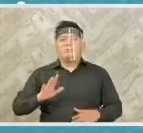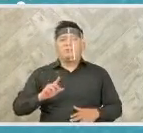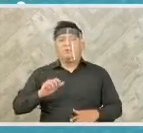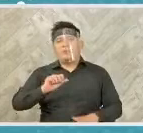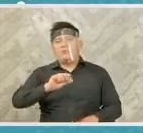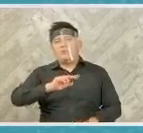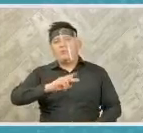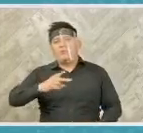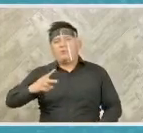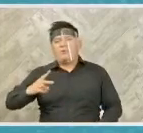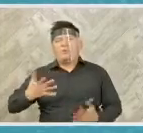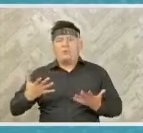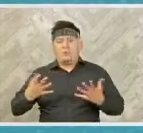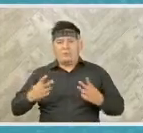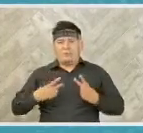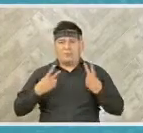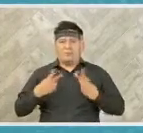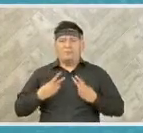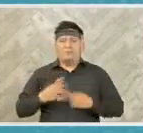de vida.